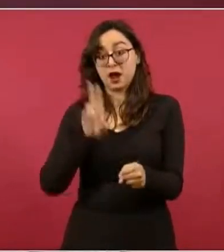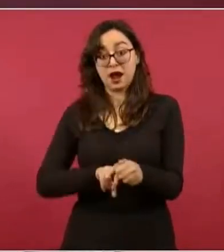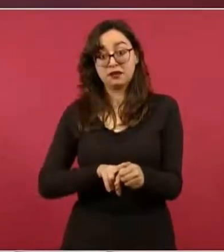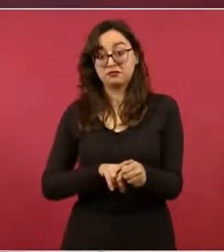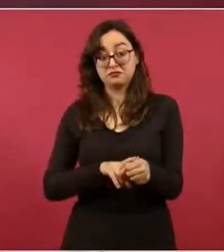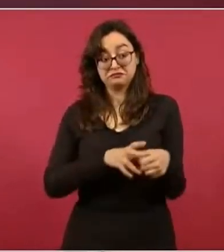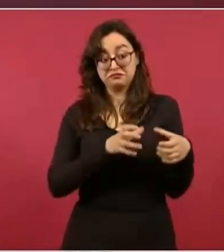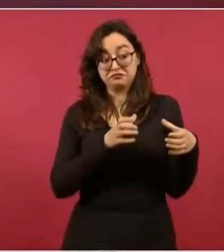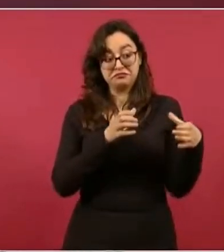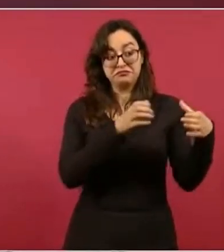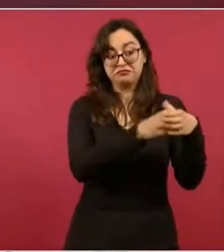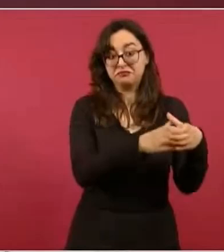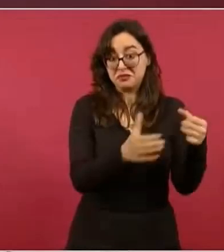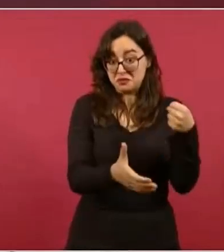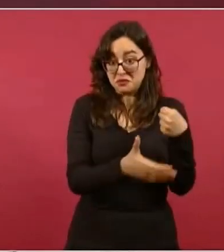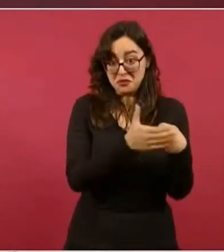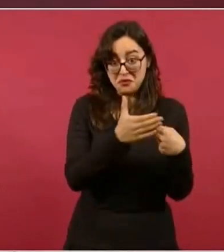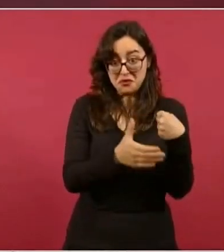es natural